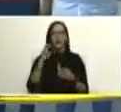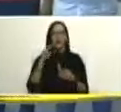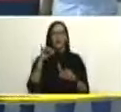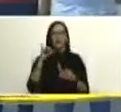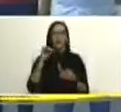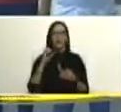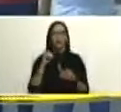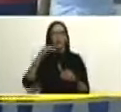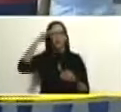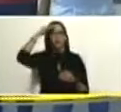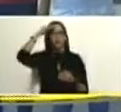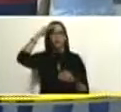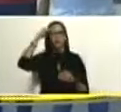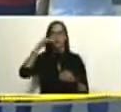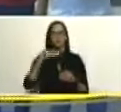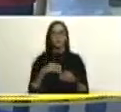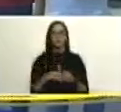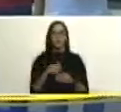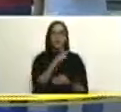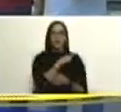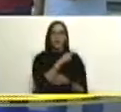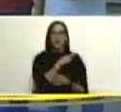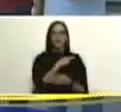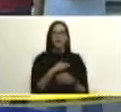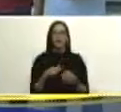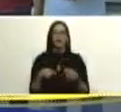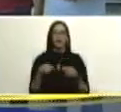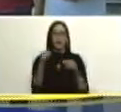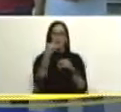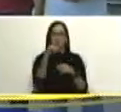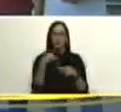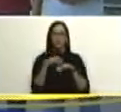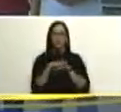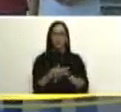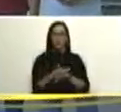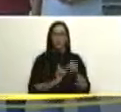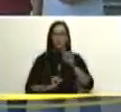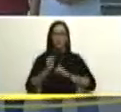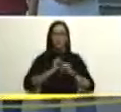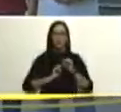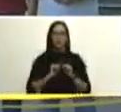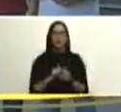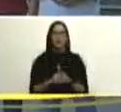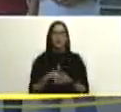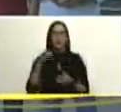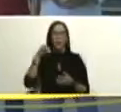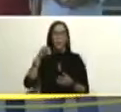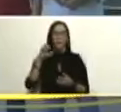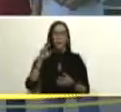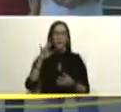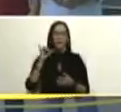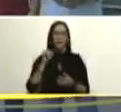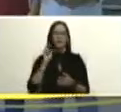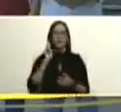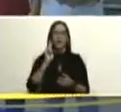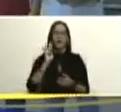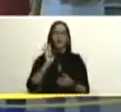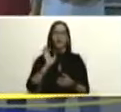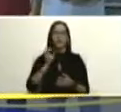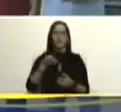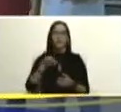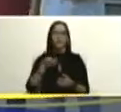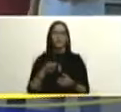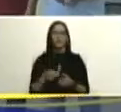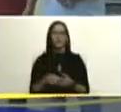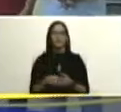general Enio Flores, jefe de la SODI, la compañera Mary Moreno de la VC,